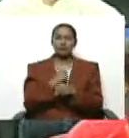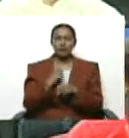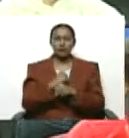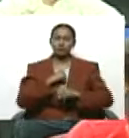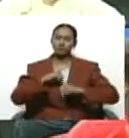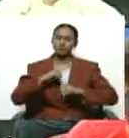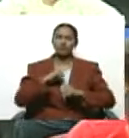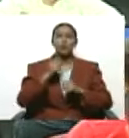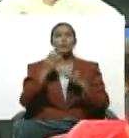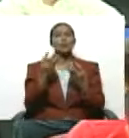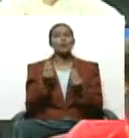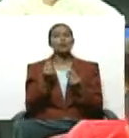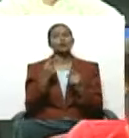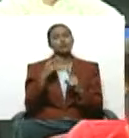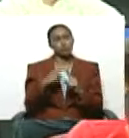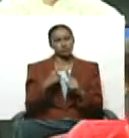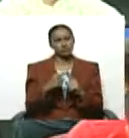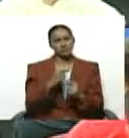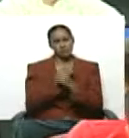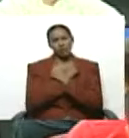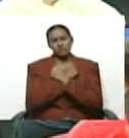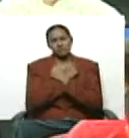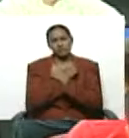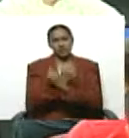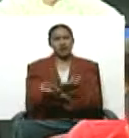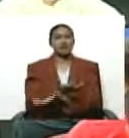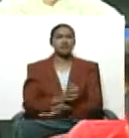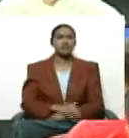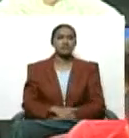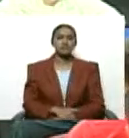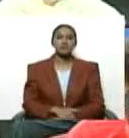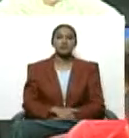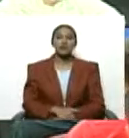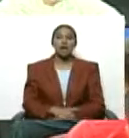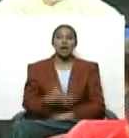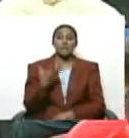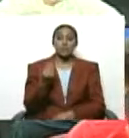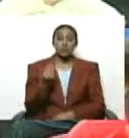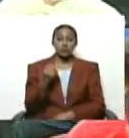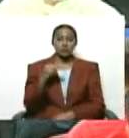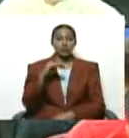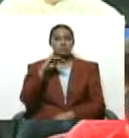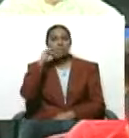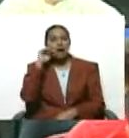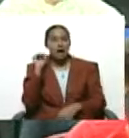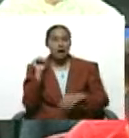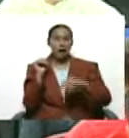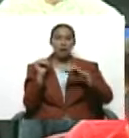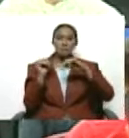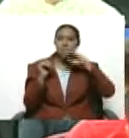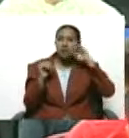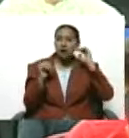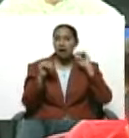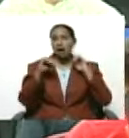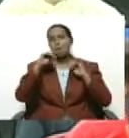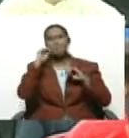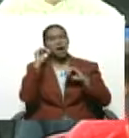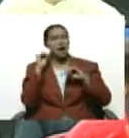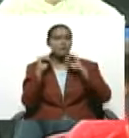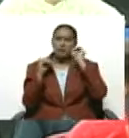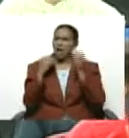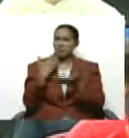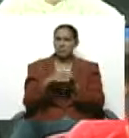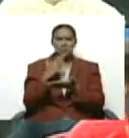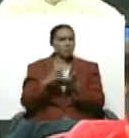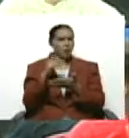cosas con cariño, ustedes se le pueden presentar 1000 obstáculos. Y usted le pasa por encima a esos obstáculos. No